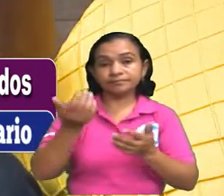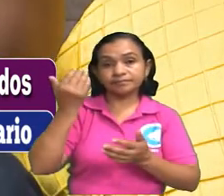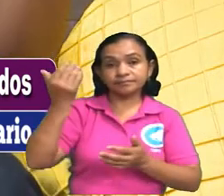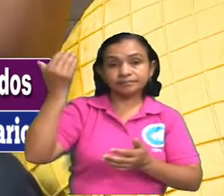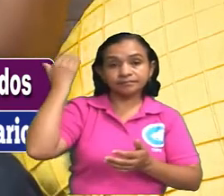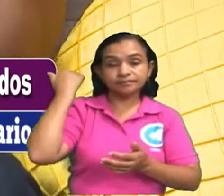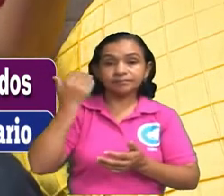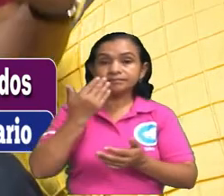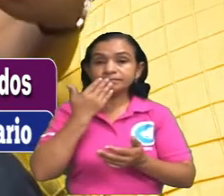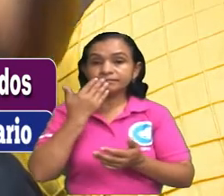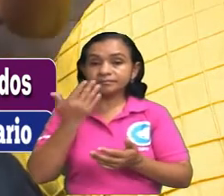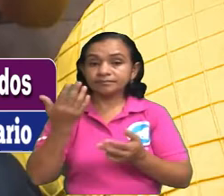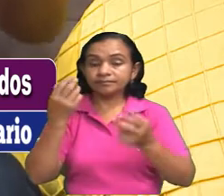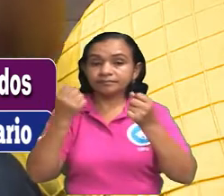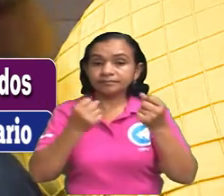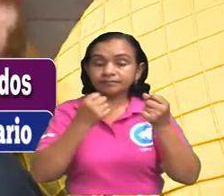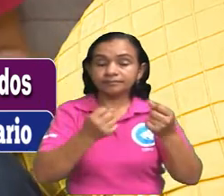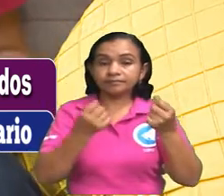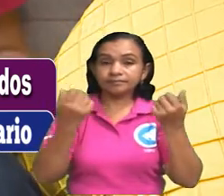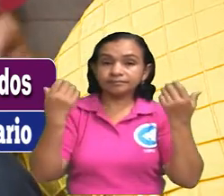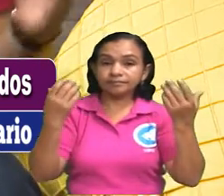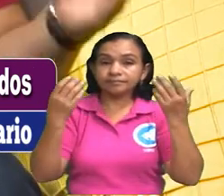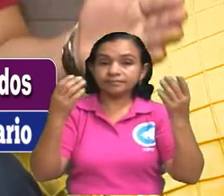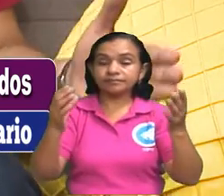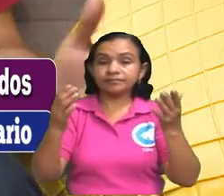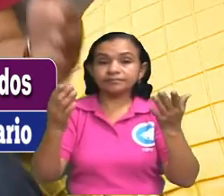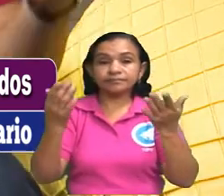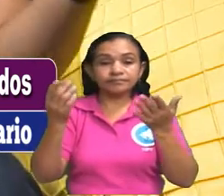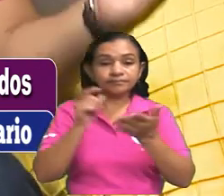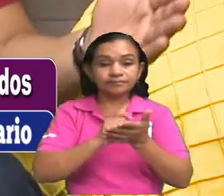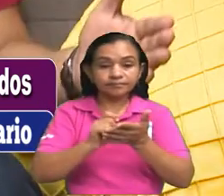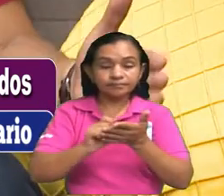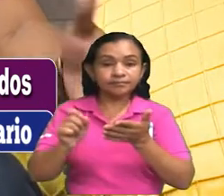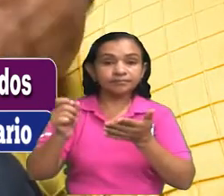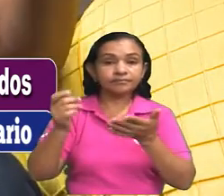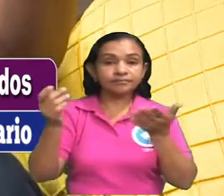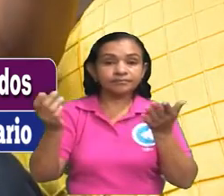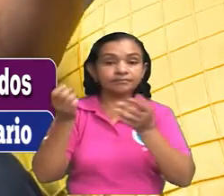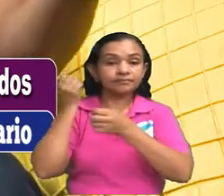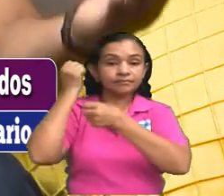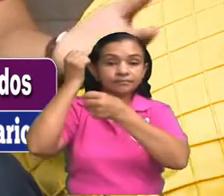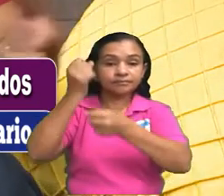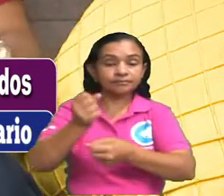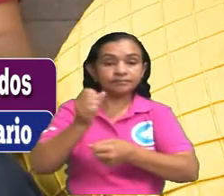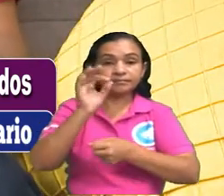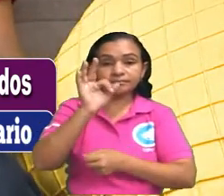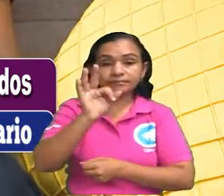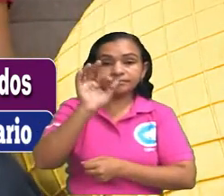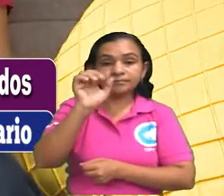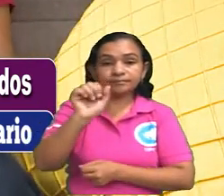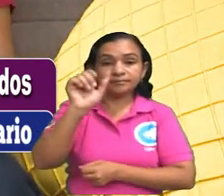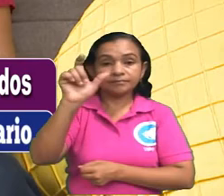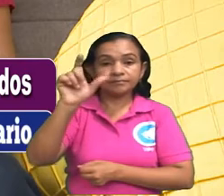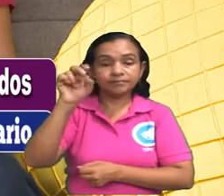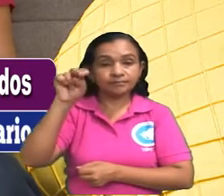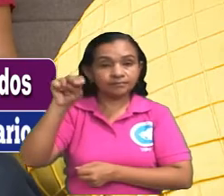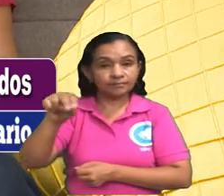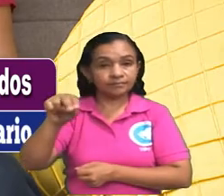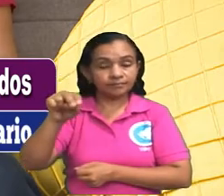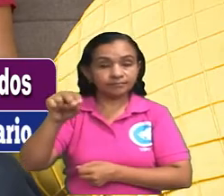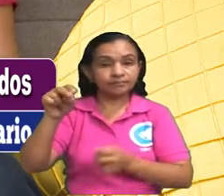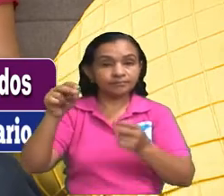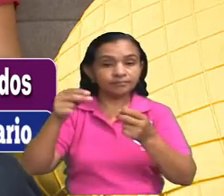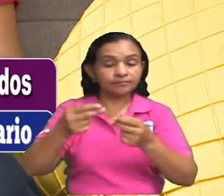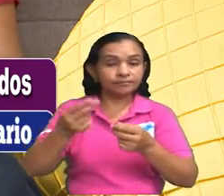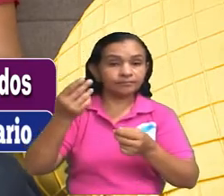es hablar de, bueno, un hombre con muchas facetas, de escritor, de revolucionario, fundador del Frente Sandinista, pero además vinculado también a esa